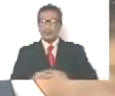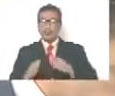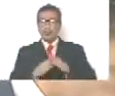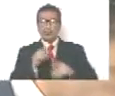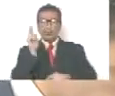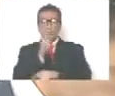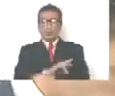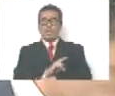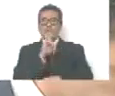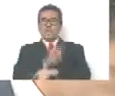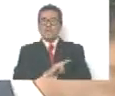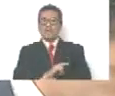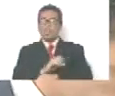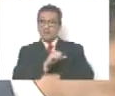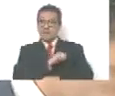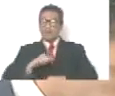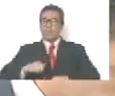fijo.